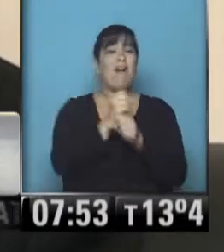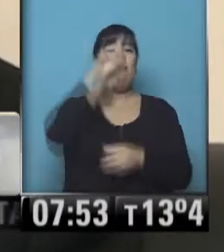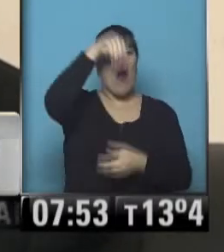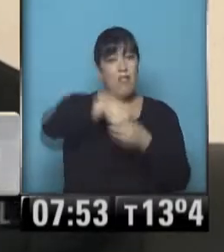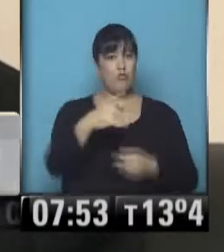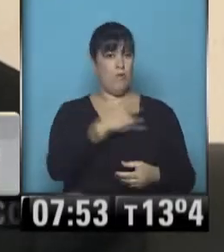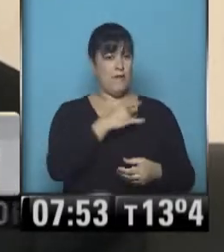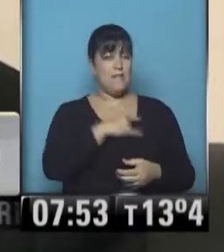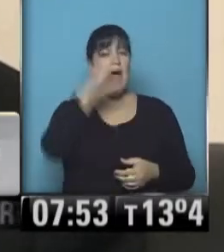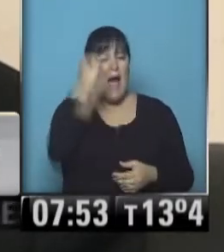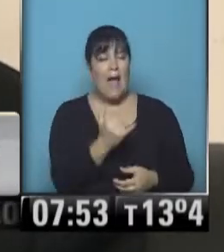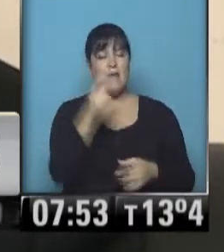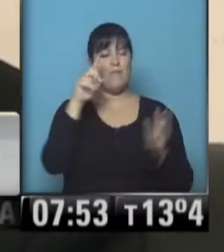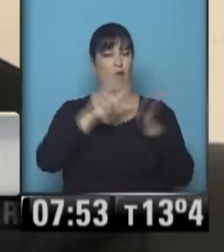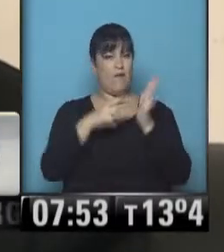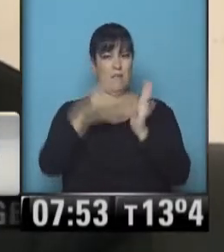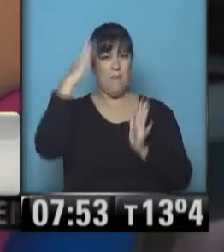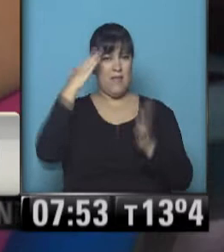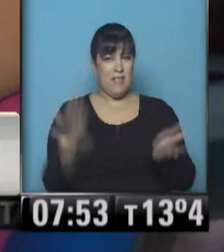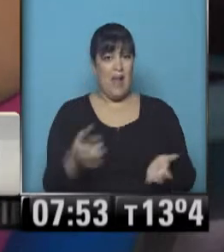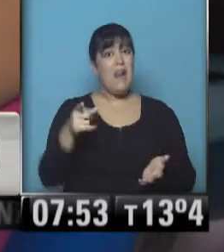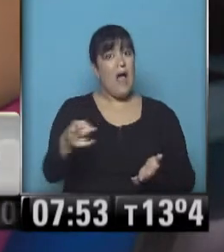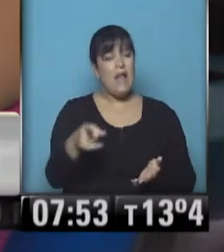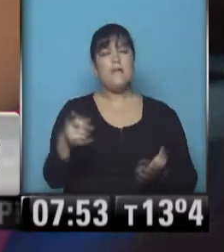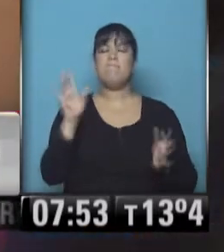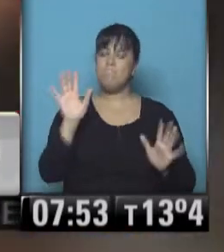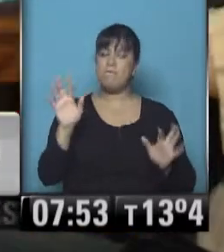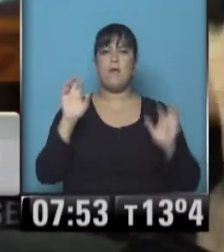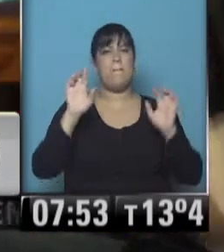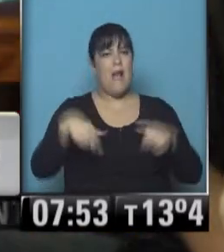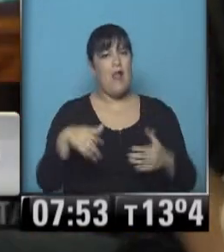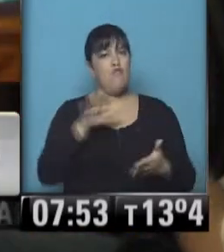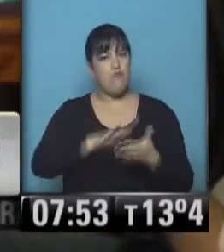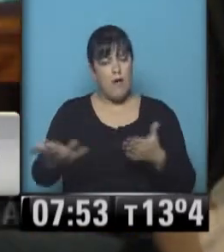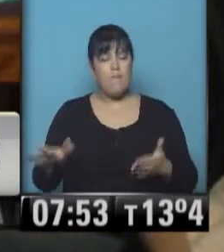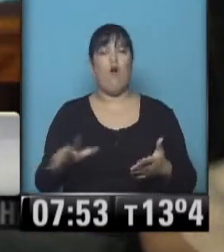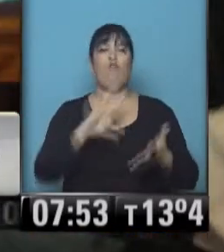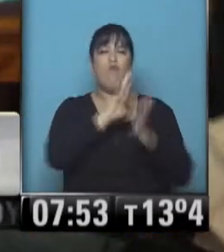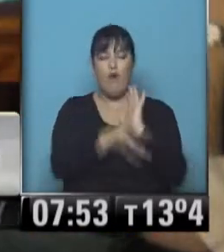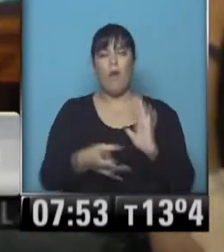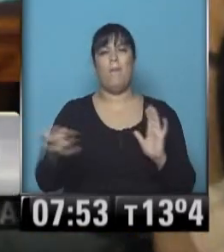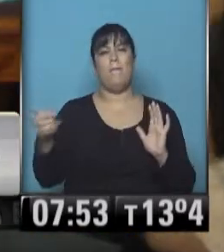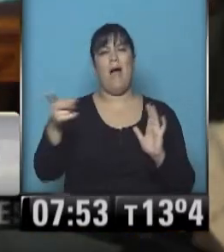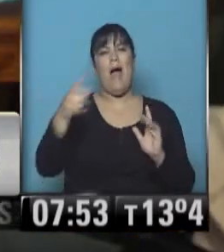de la universidad. Y ahí implementamos entonces un relevamiento de